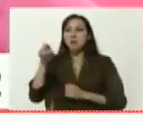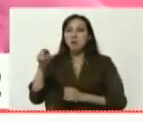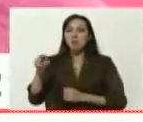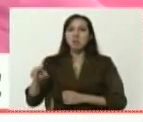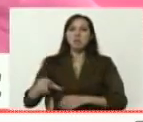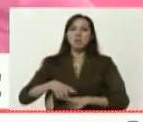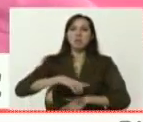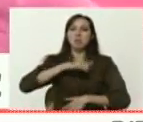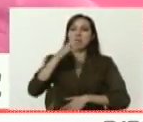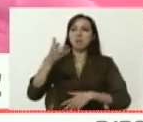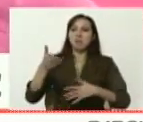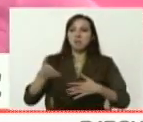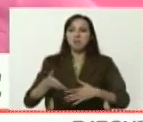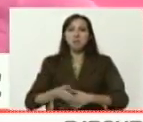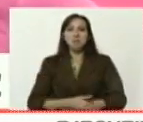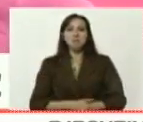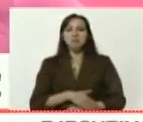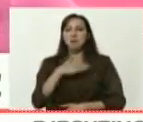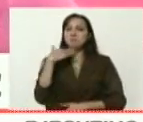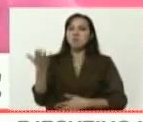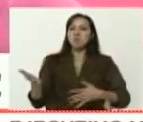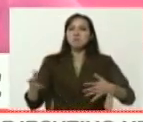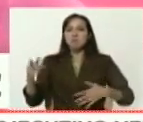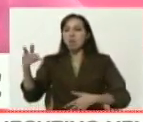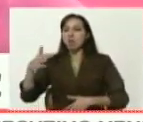un pelele quedará ahogado.